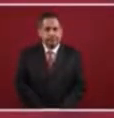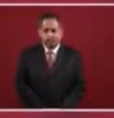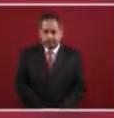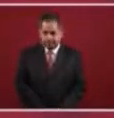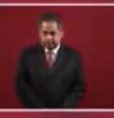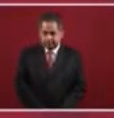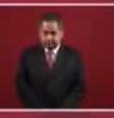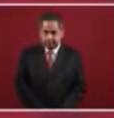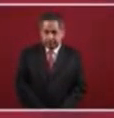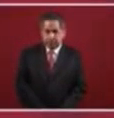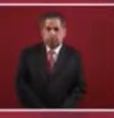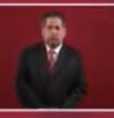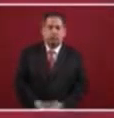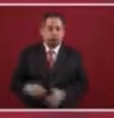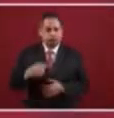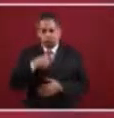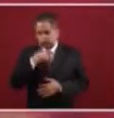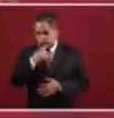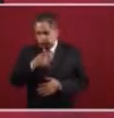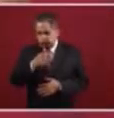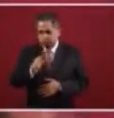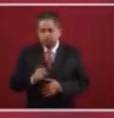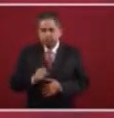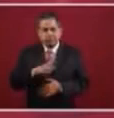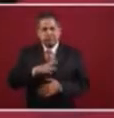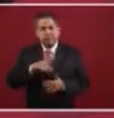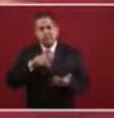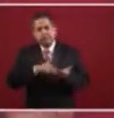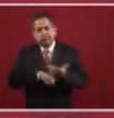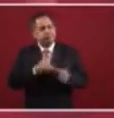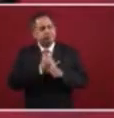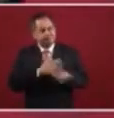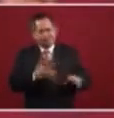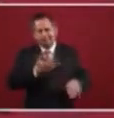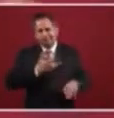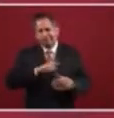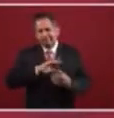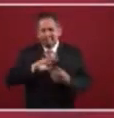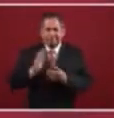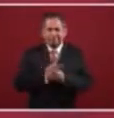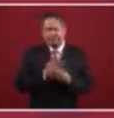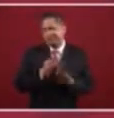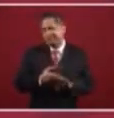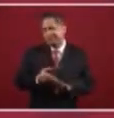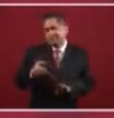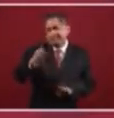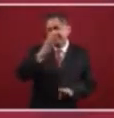Yo les aseguro que tenían información desde tiempo atrás.